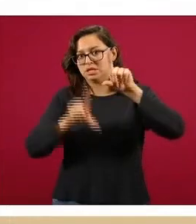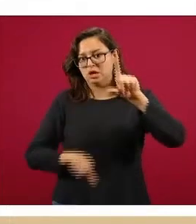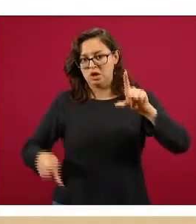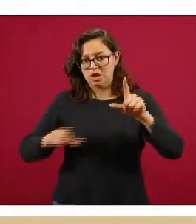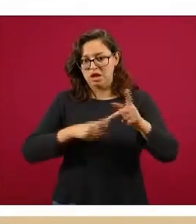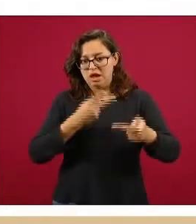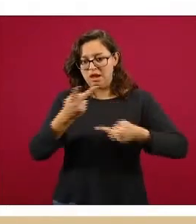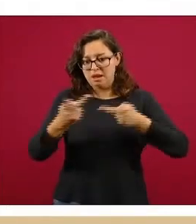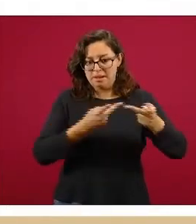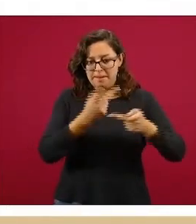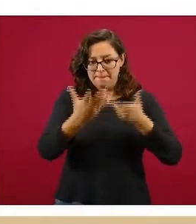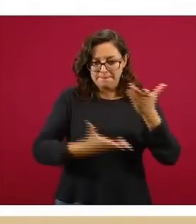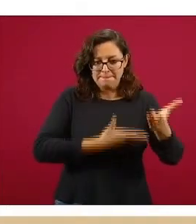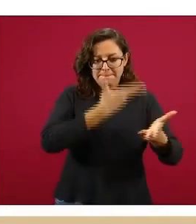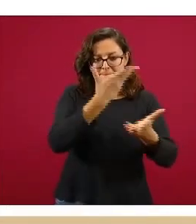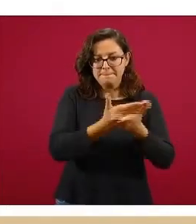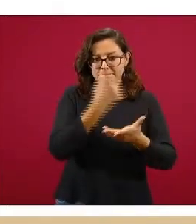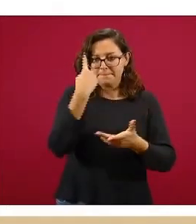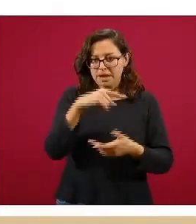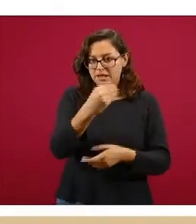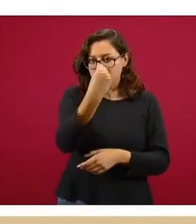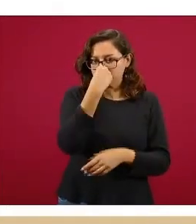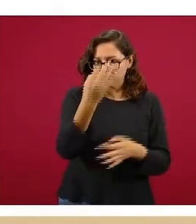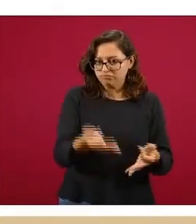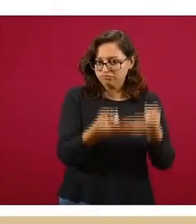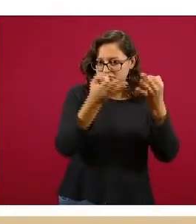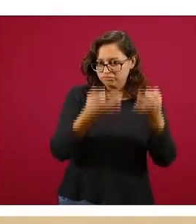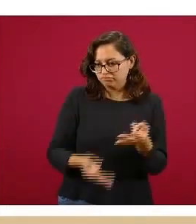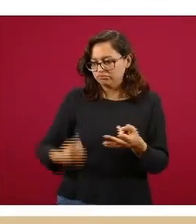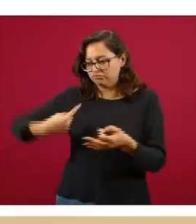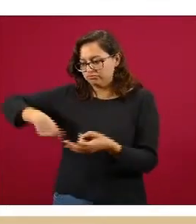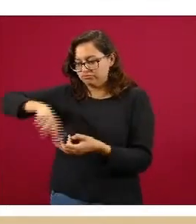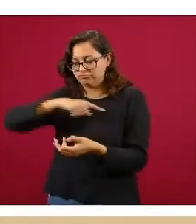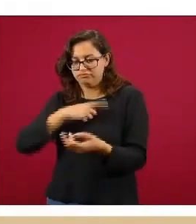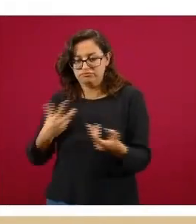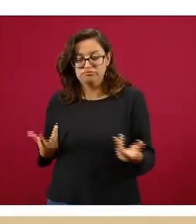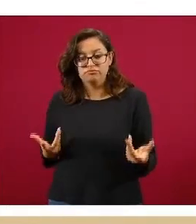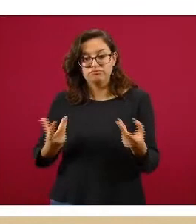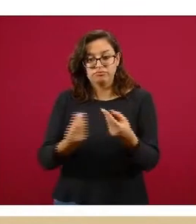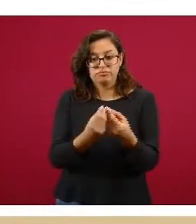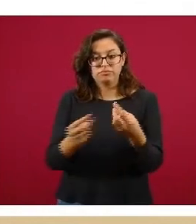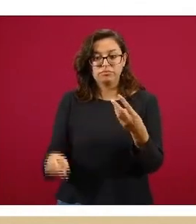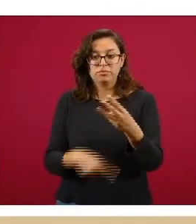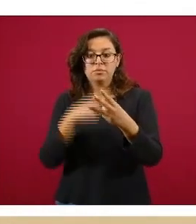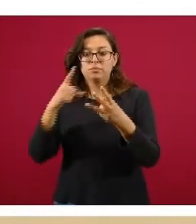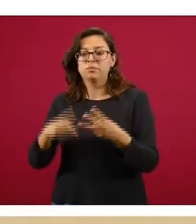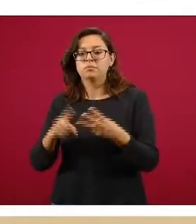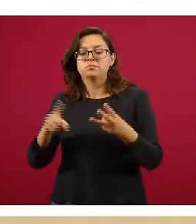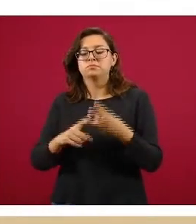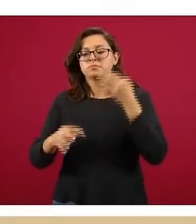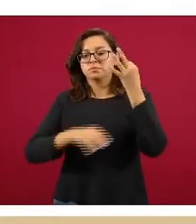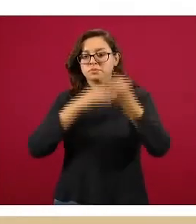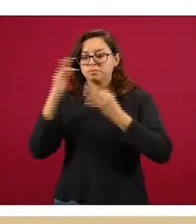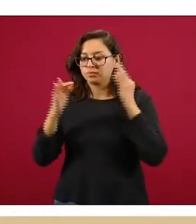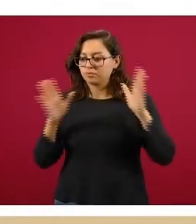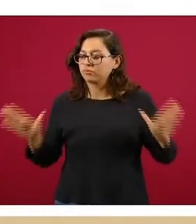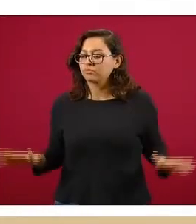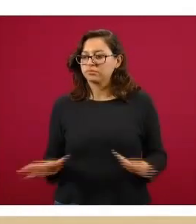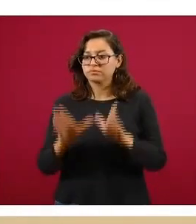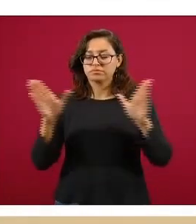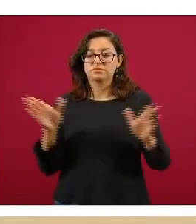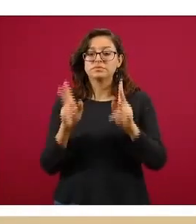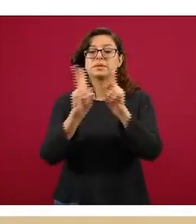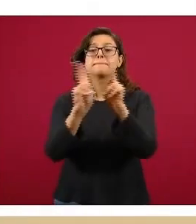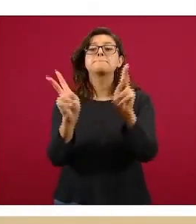que pueda existir alimentación sana y digna. Número 3, promoción de la cultura de la paz. Estrategia que es sumamente